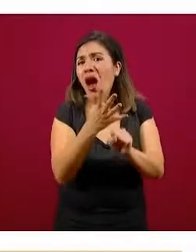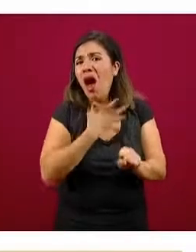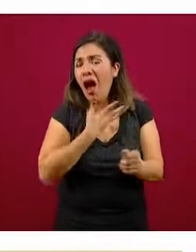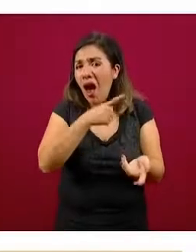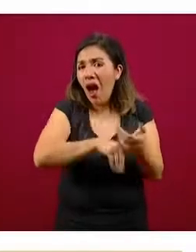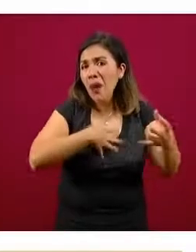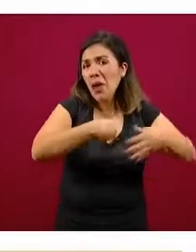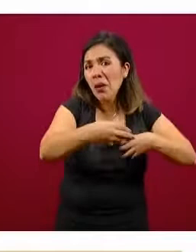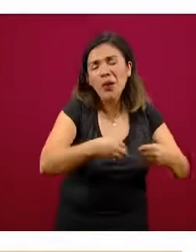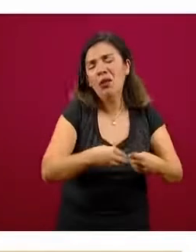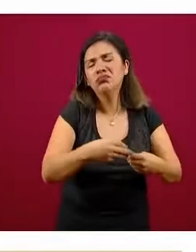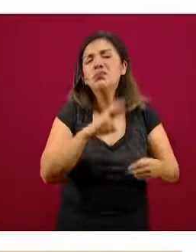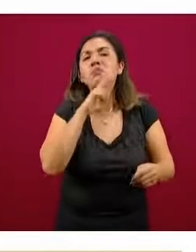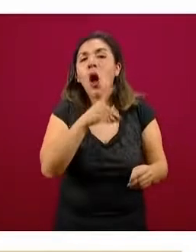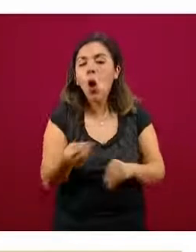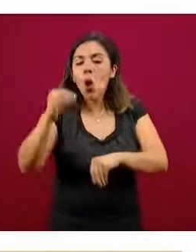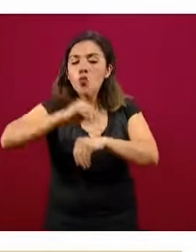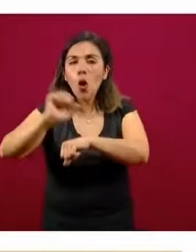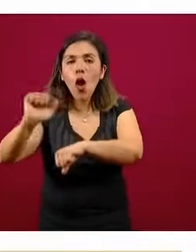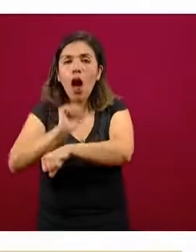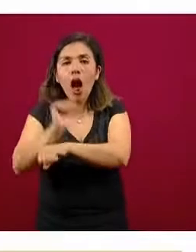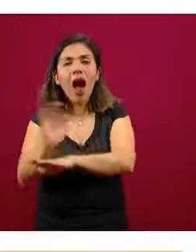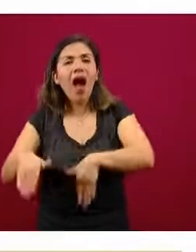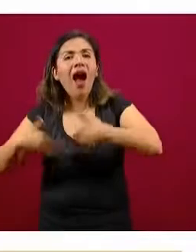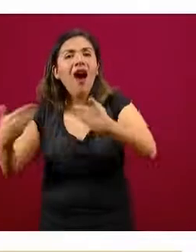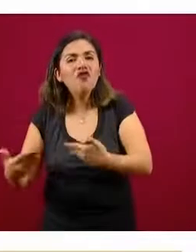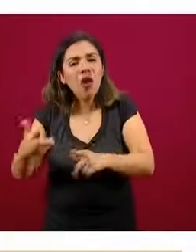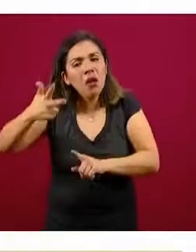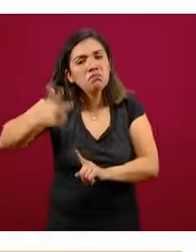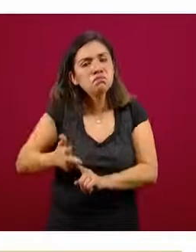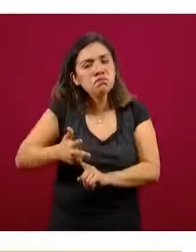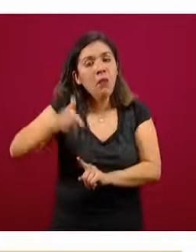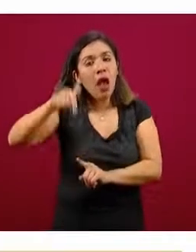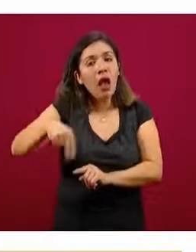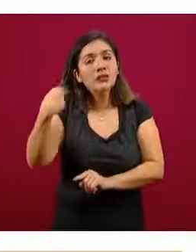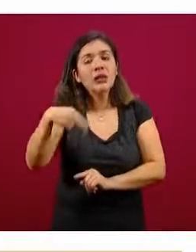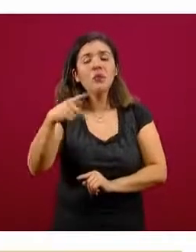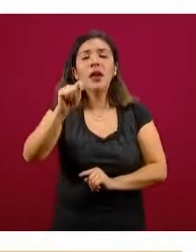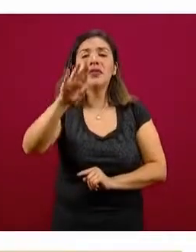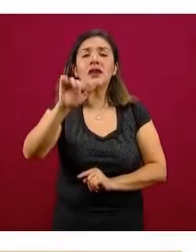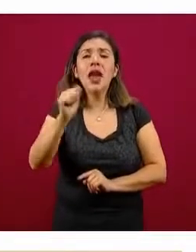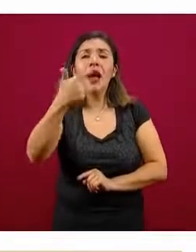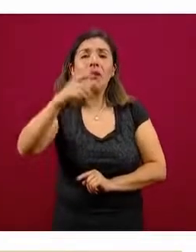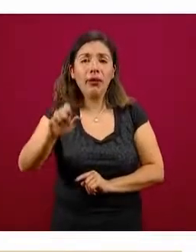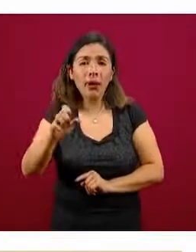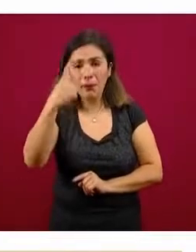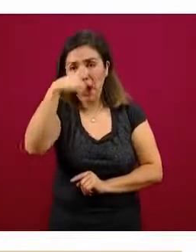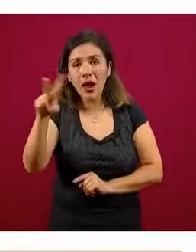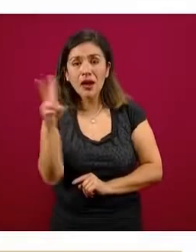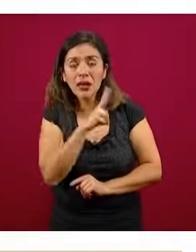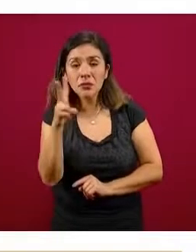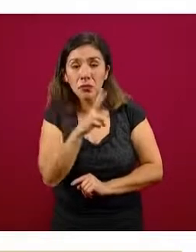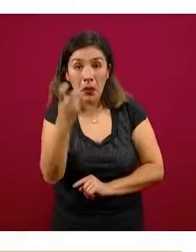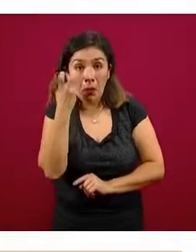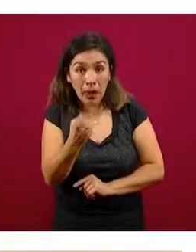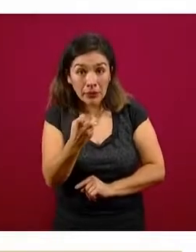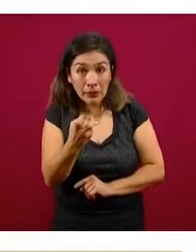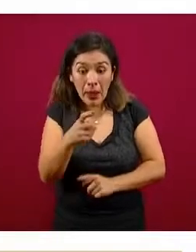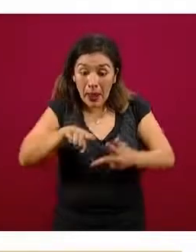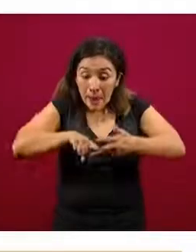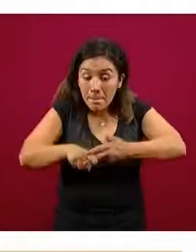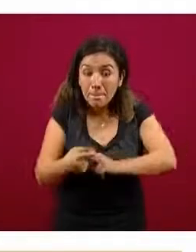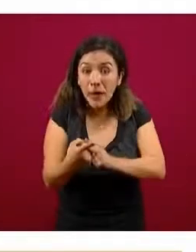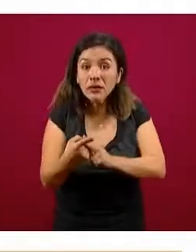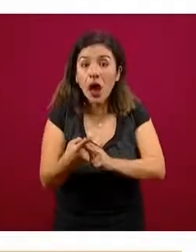haber contagio. Entonces decidimos poner las unidades móviles y ponerle el nombre de triage respiratorio. Entonces, a partir de